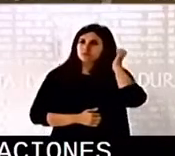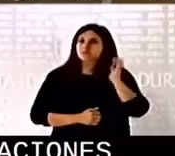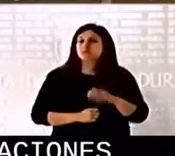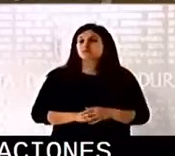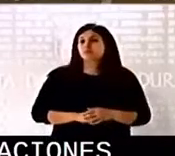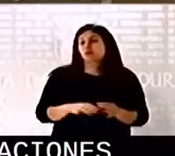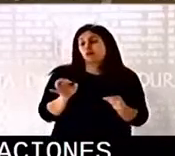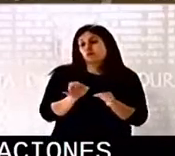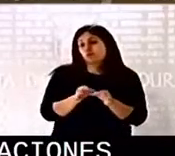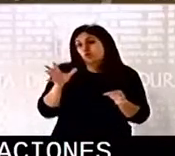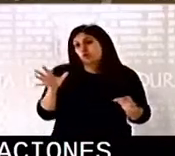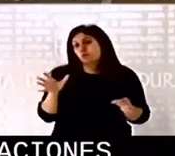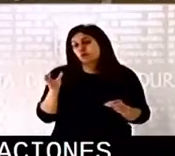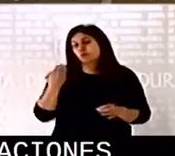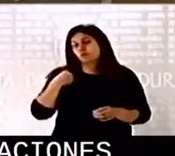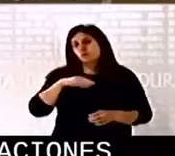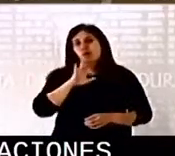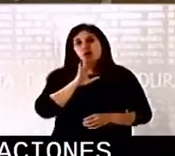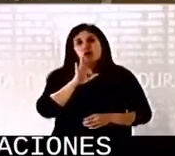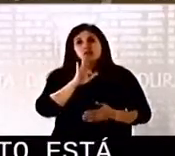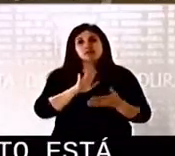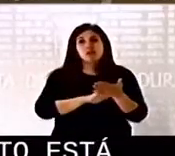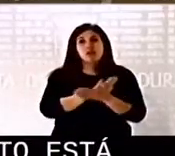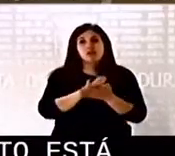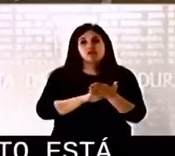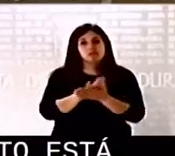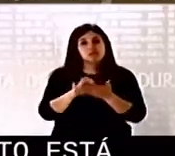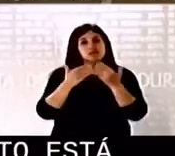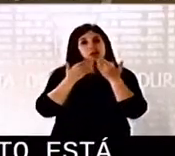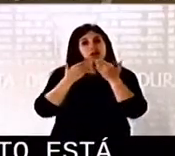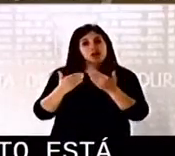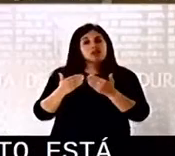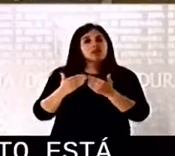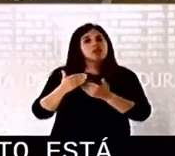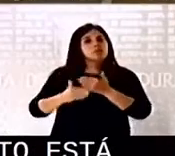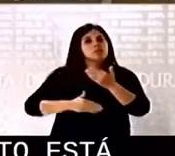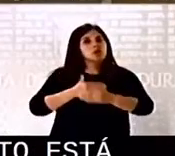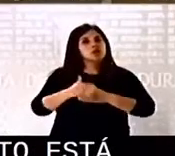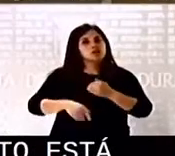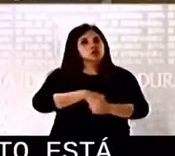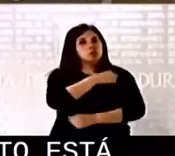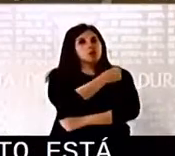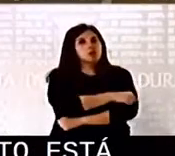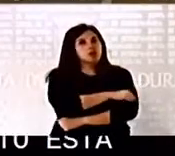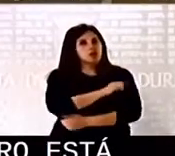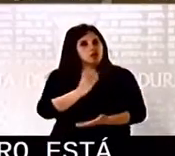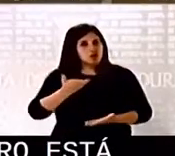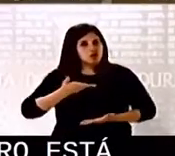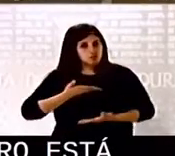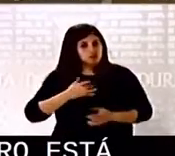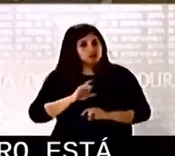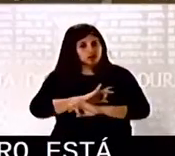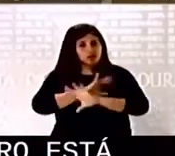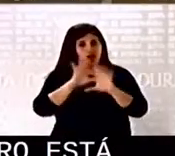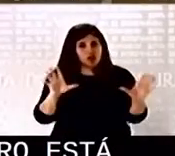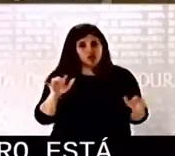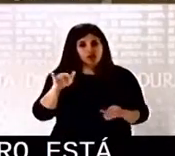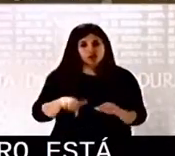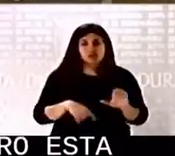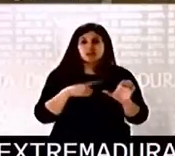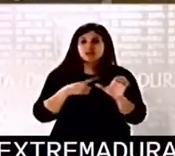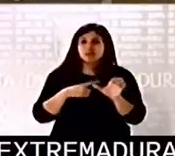Afortunadamente, les decía, en esto está influyendo el proceso de vacunación. Claro, está influyendo el proceso de vacunación. En Extremadura